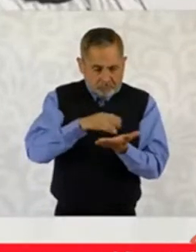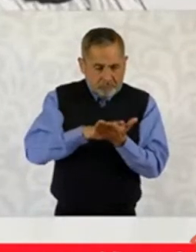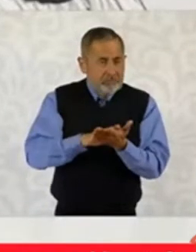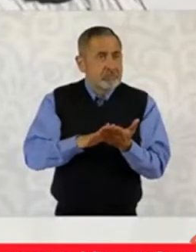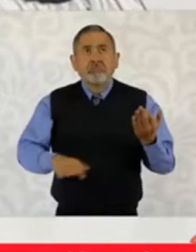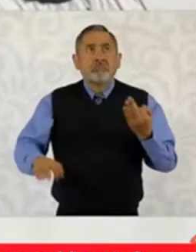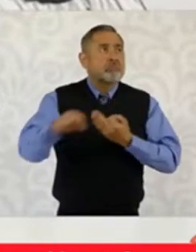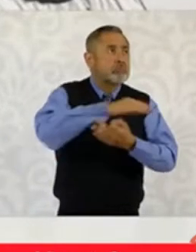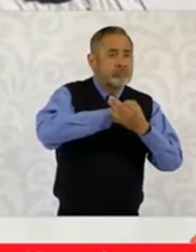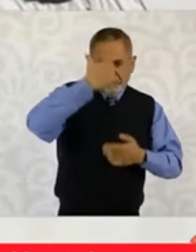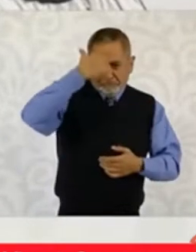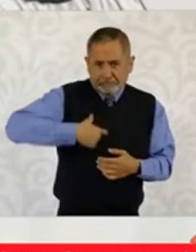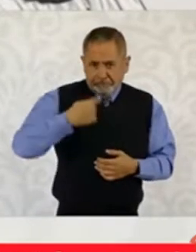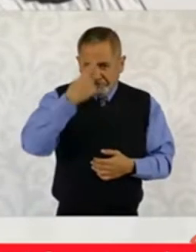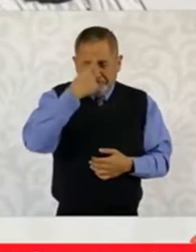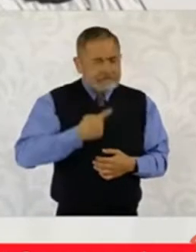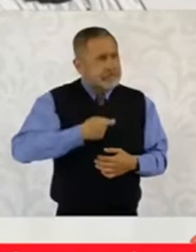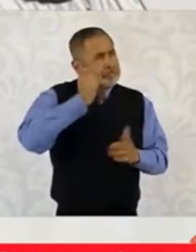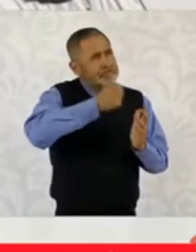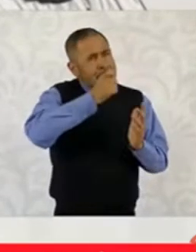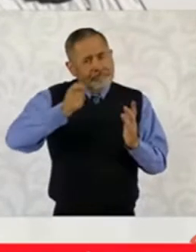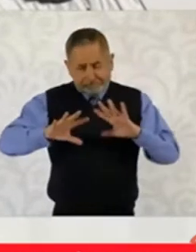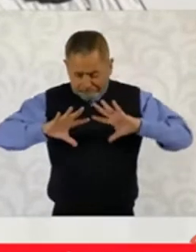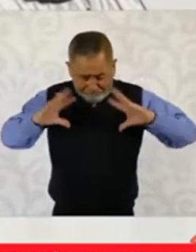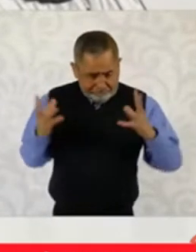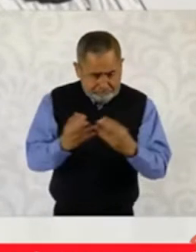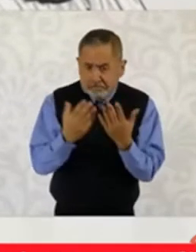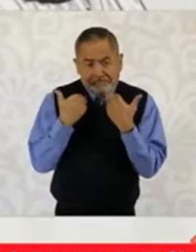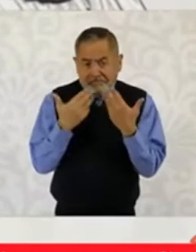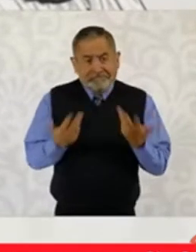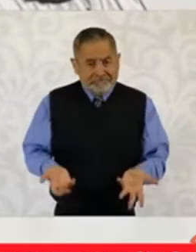Y nosotros tenemos poco a poco que ir hacia ello.